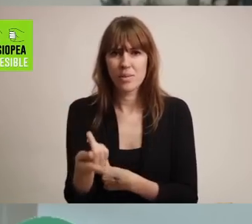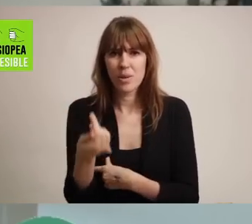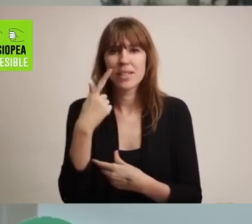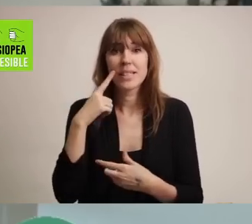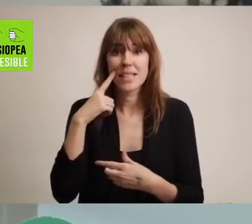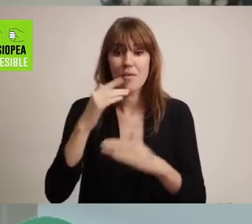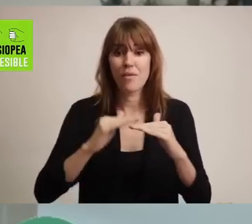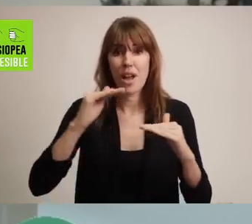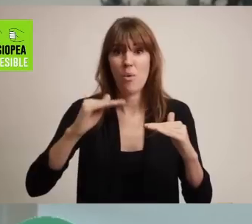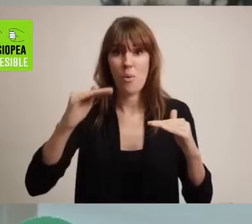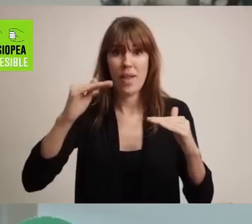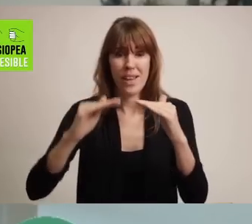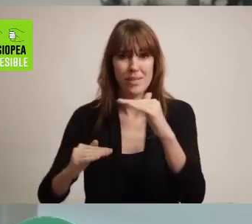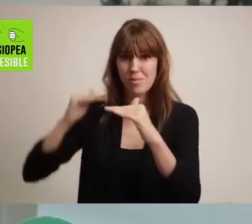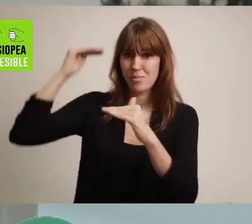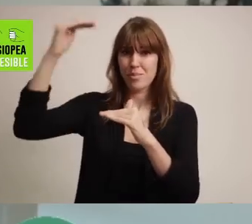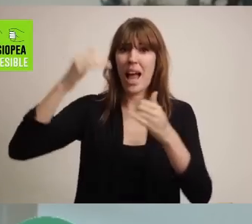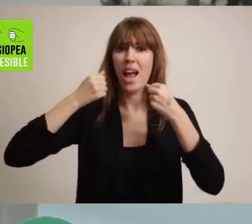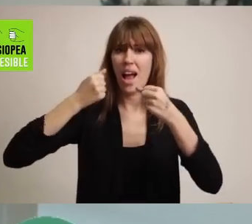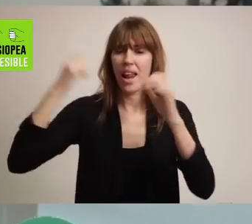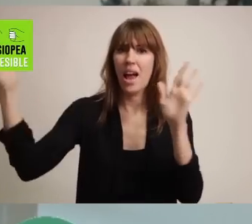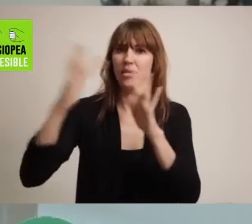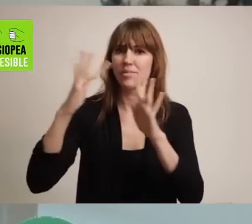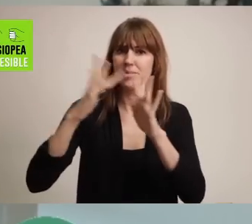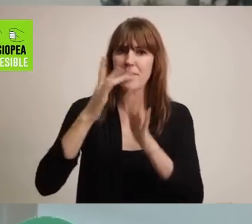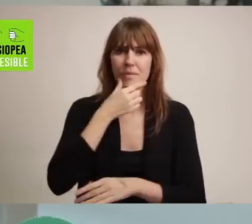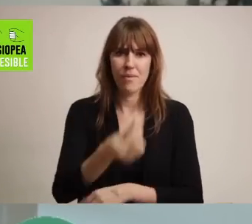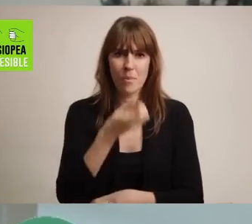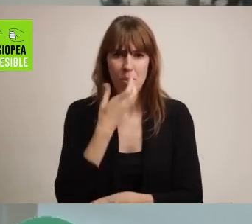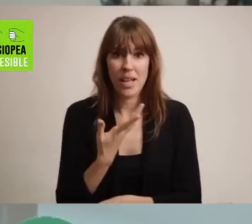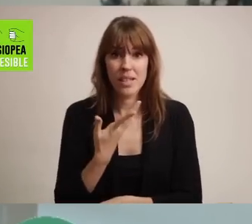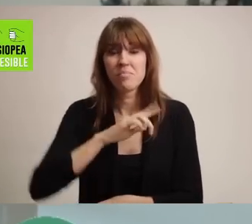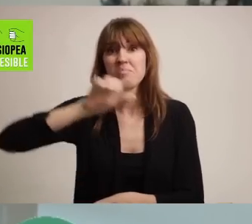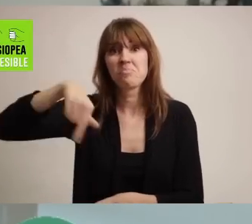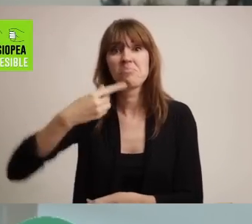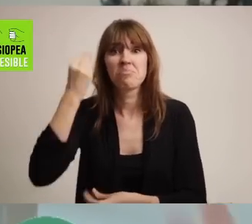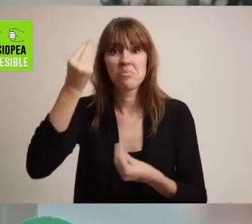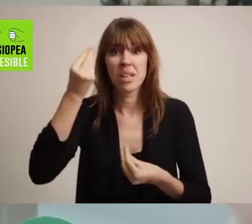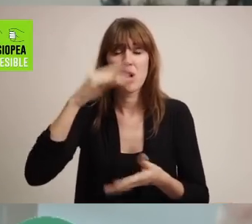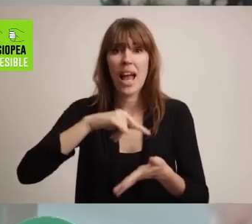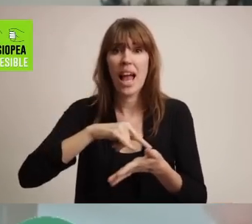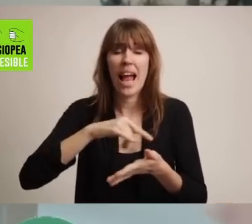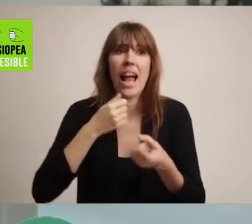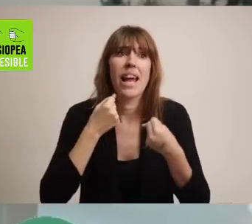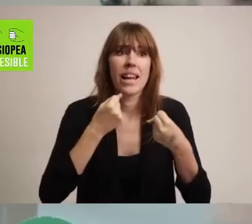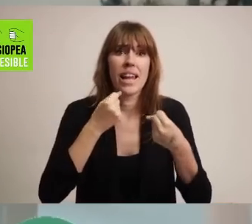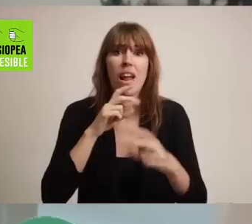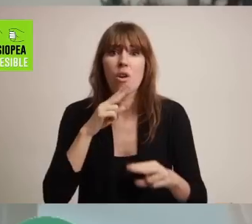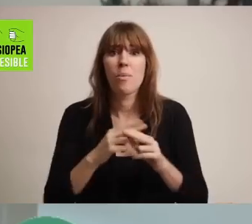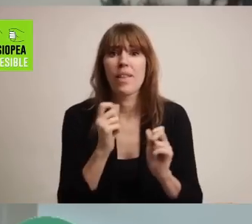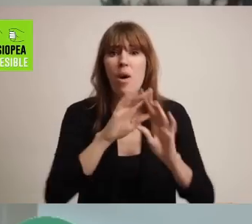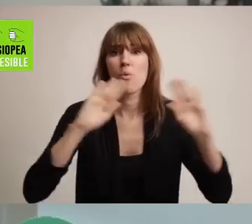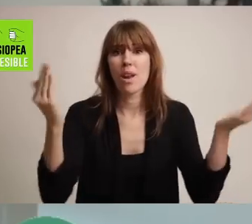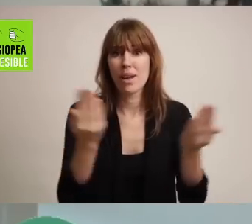las frecuencias elevadas de energía. Pensamos que solamente se puede canalizar la energía llamada universal, que ni se sabe